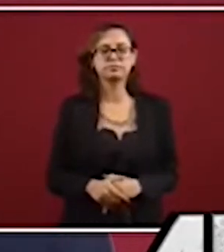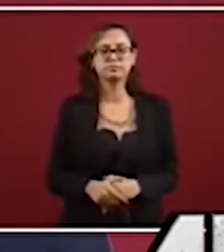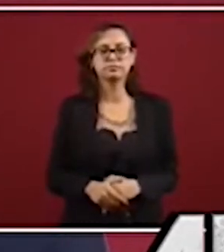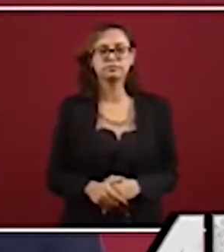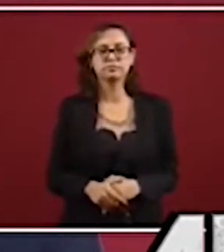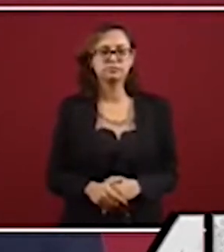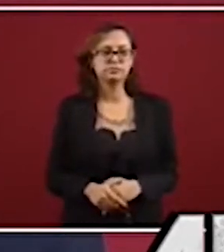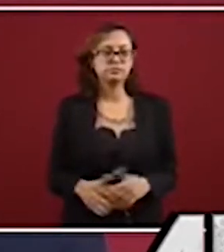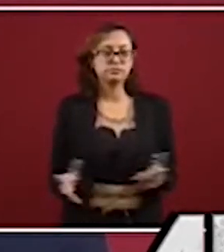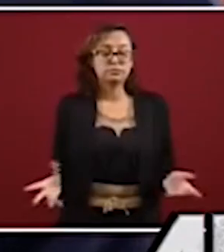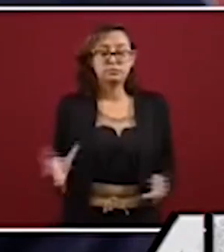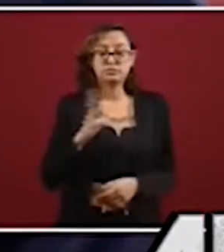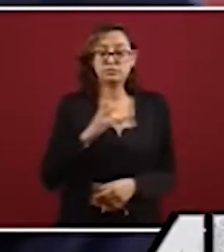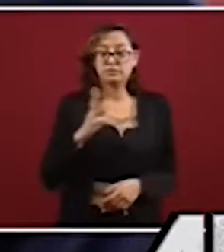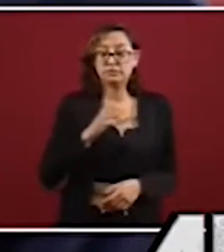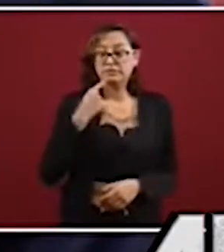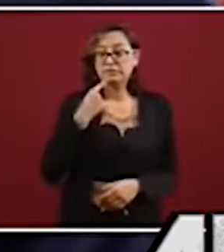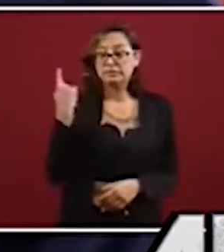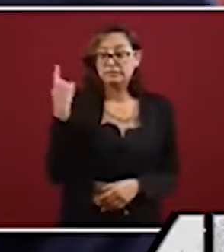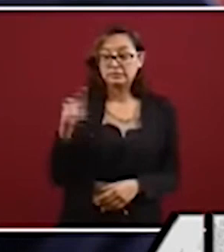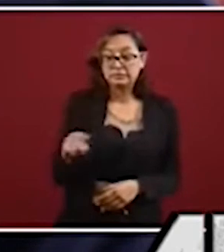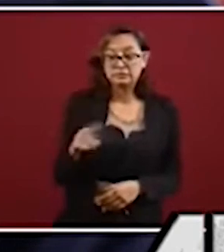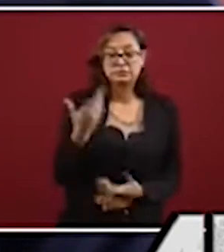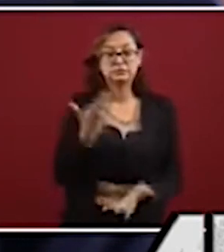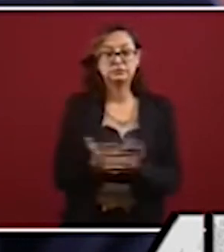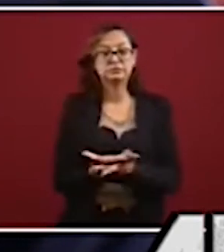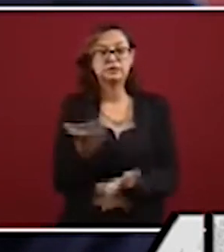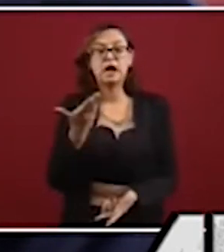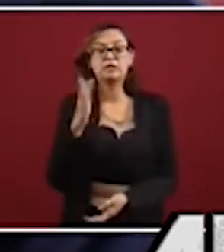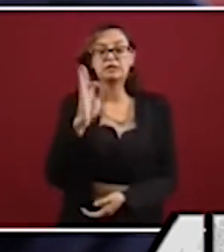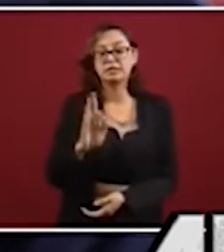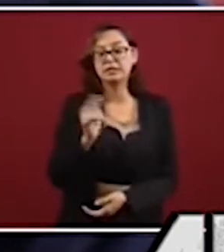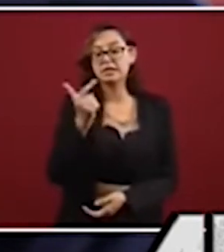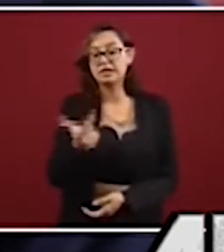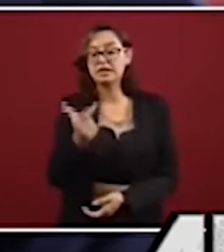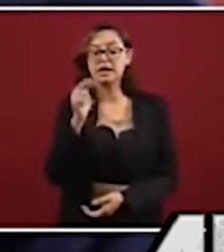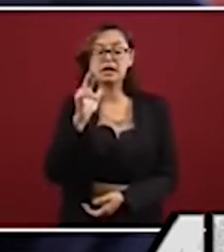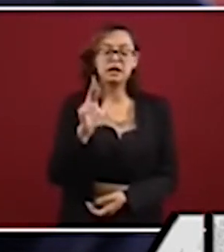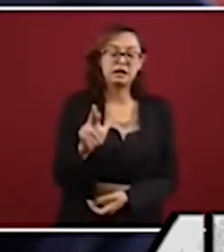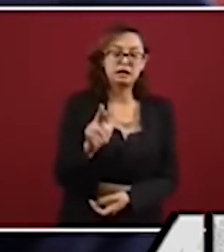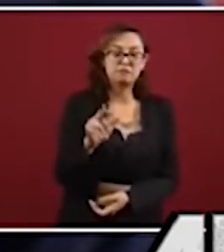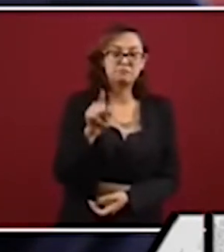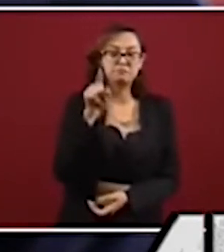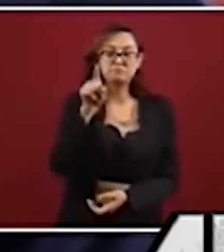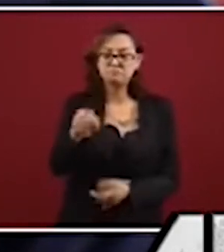Hay denuncias, ellos ven en la fiscalía.